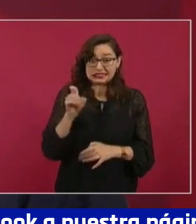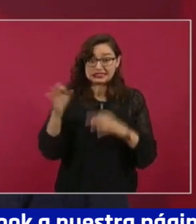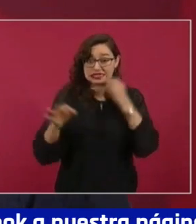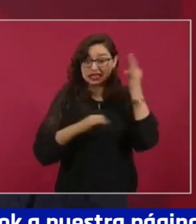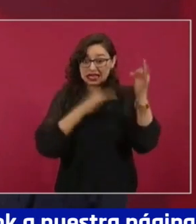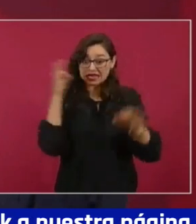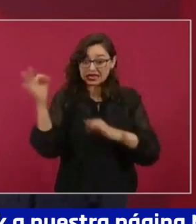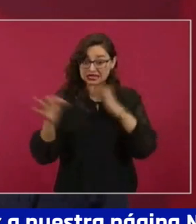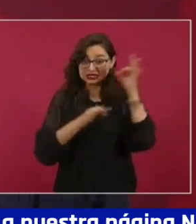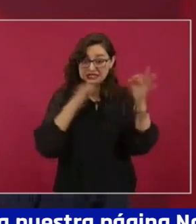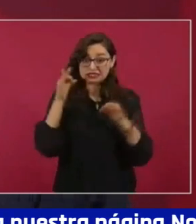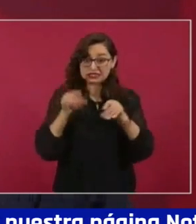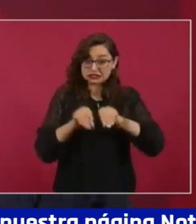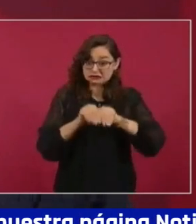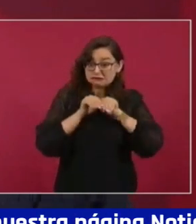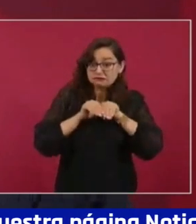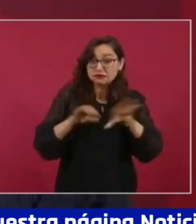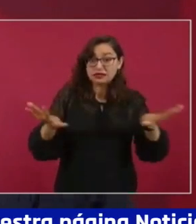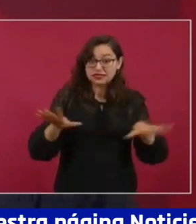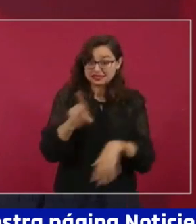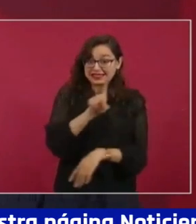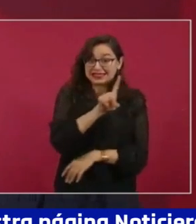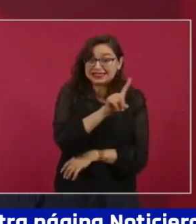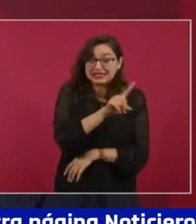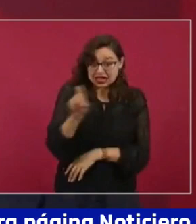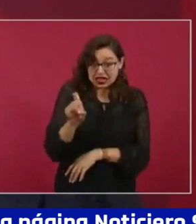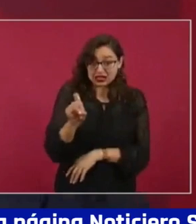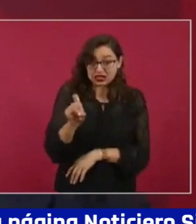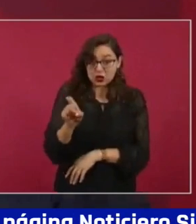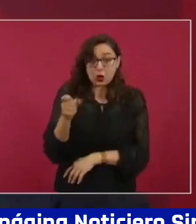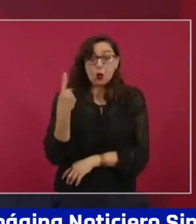mañanera y después menciona